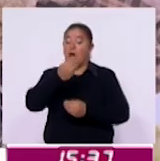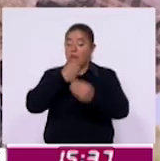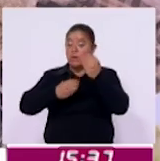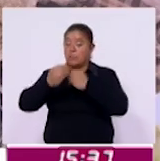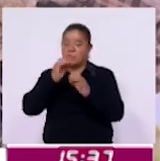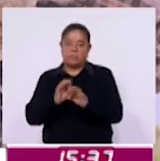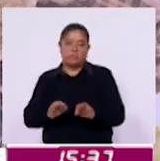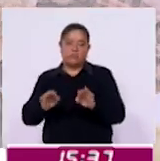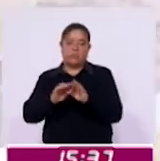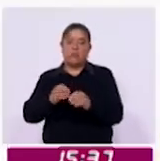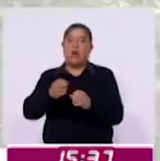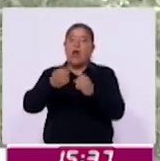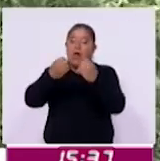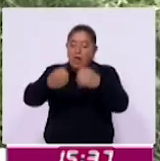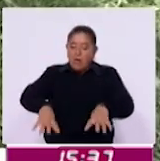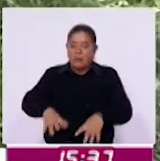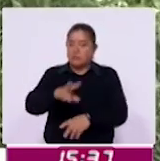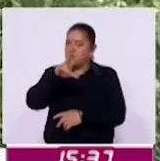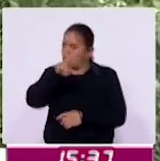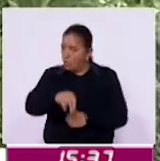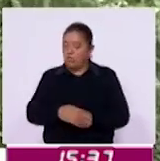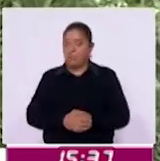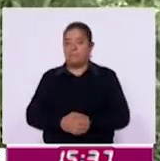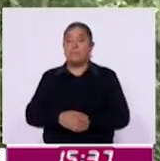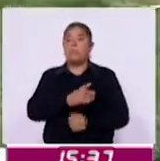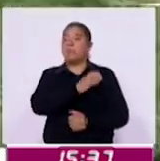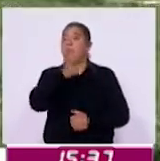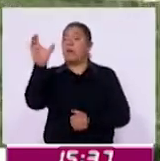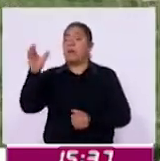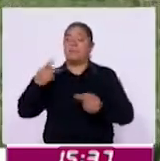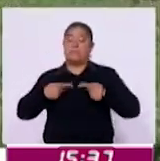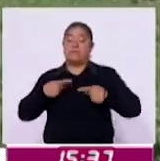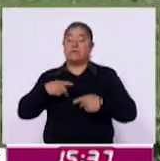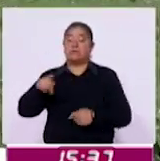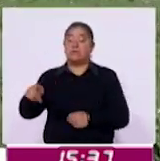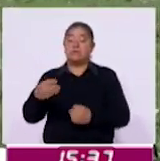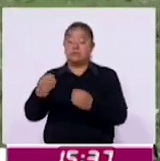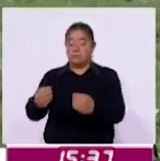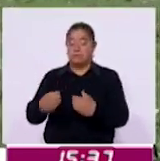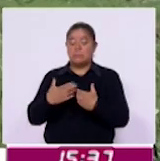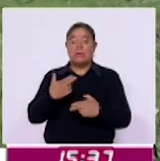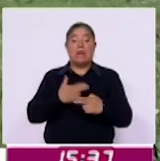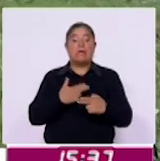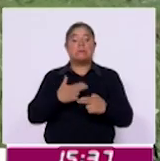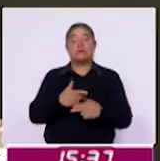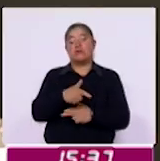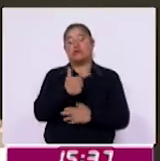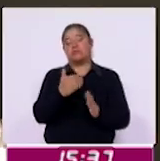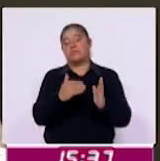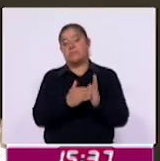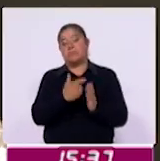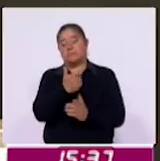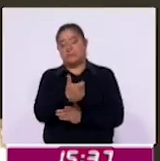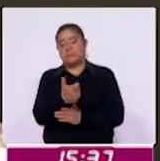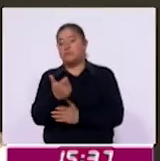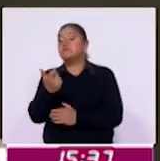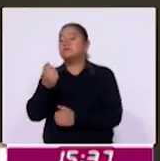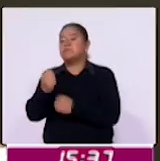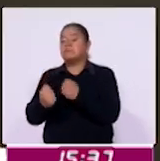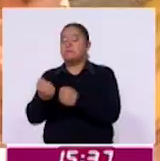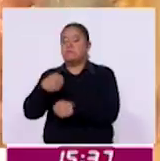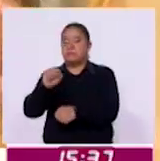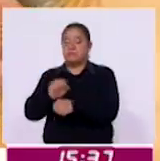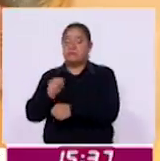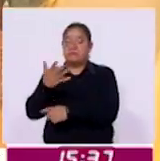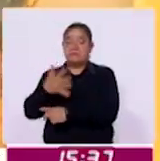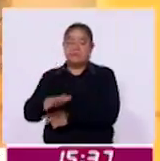no desperdiciar. Los jornaleros participantes recibirán hasta 12 mil pesos por 10 semanas de trabajo, que se entregarán a través de una